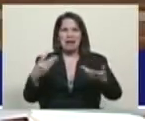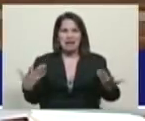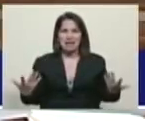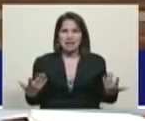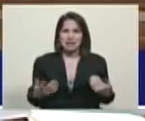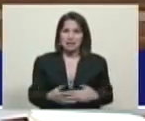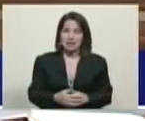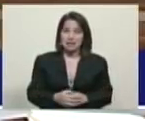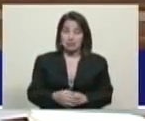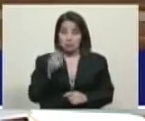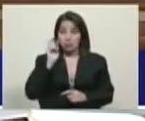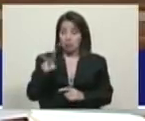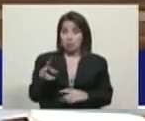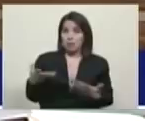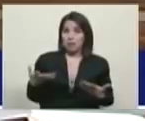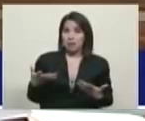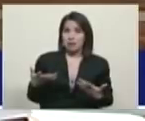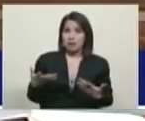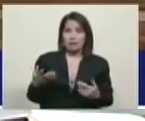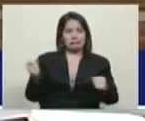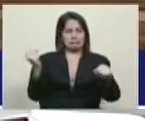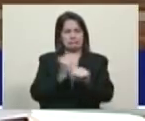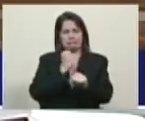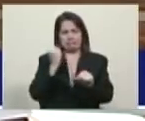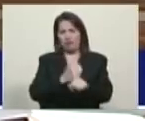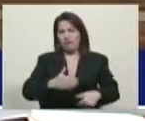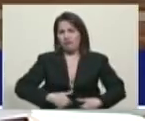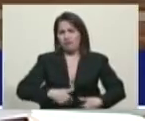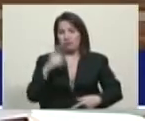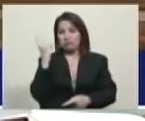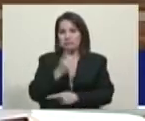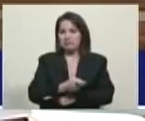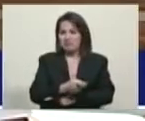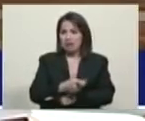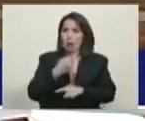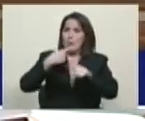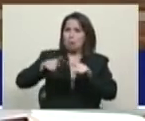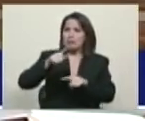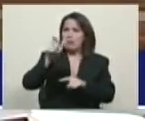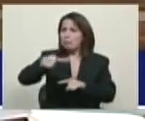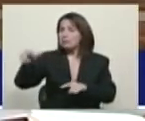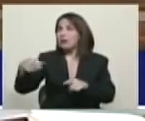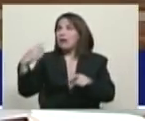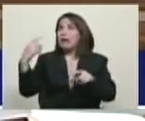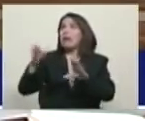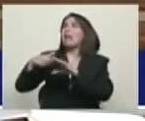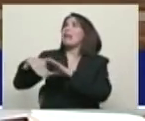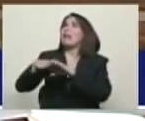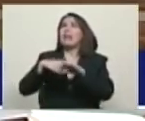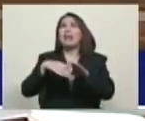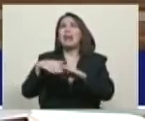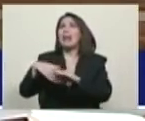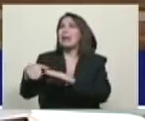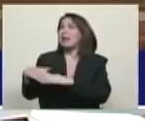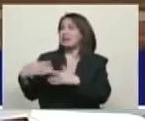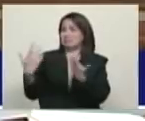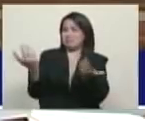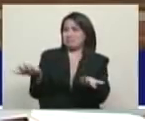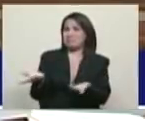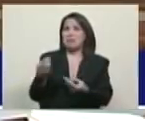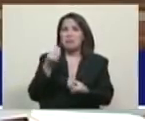ve. Tanto trabajo que hay que hacer y hay gente pistolada detrás de pistolada. No vale.